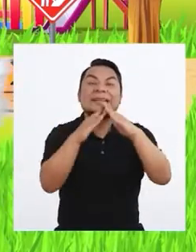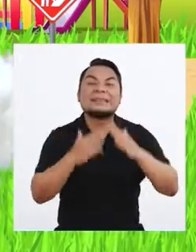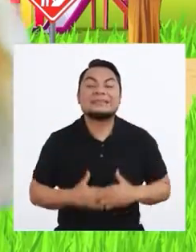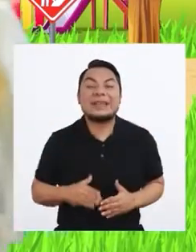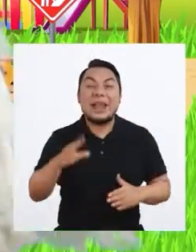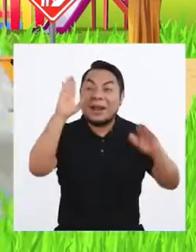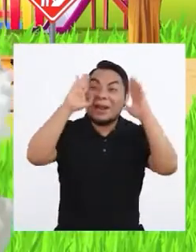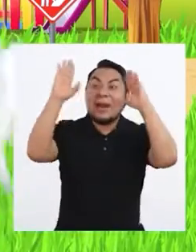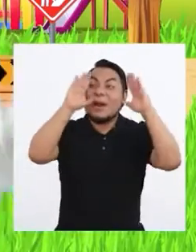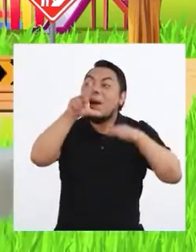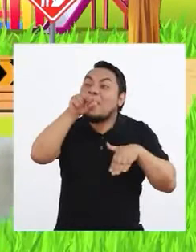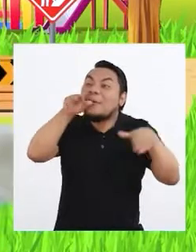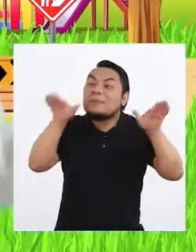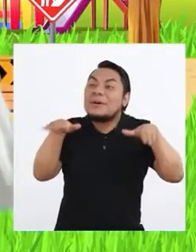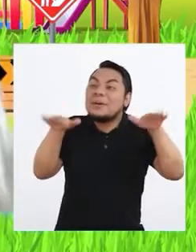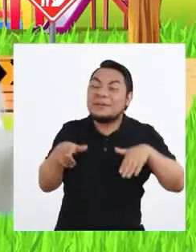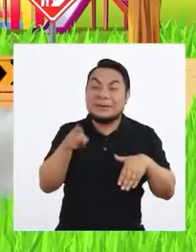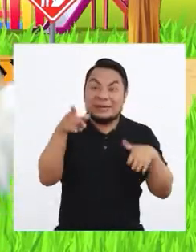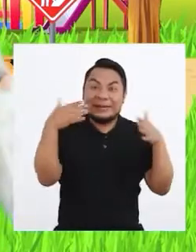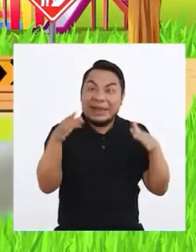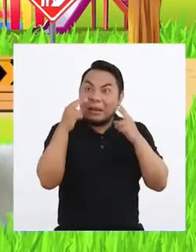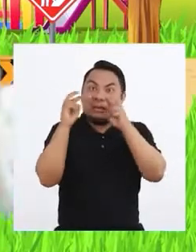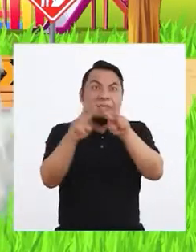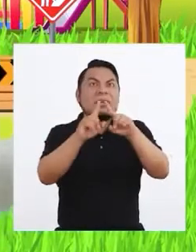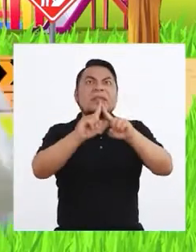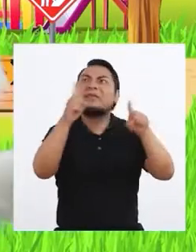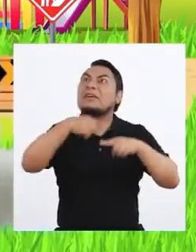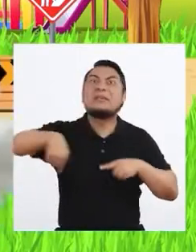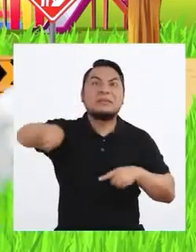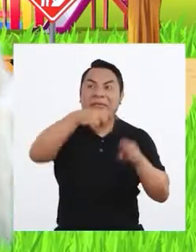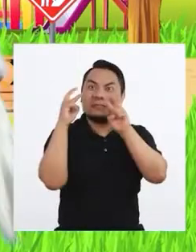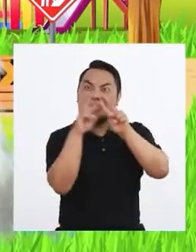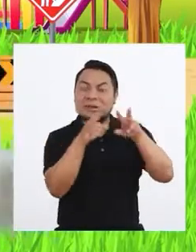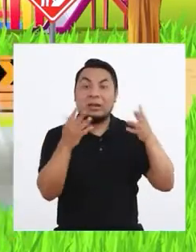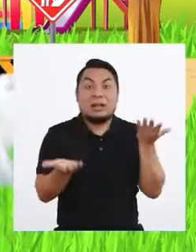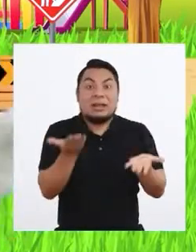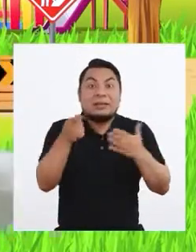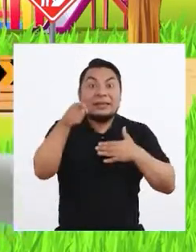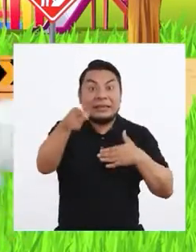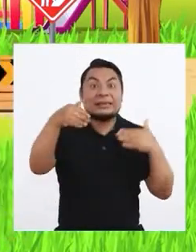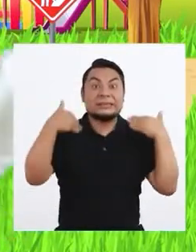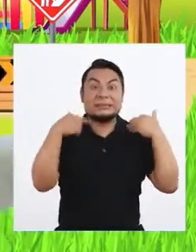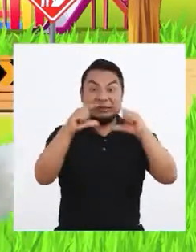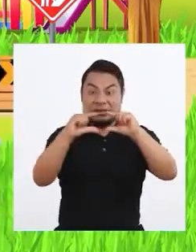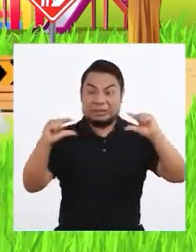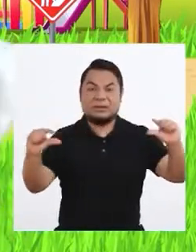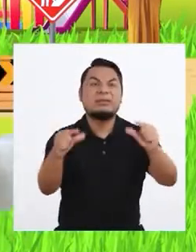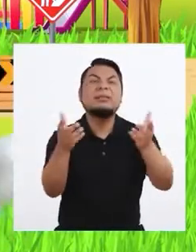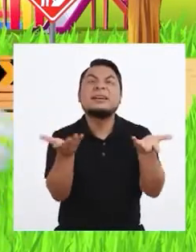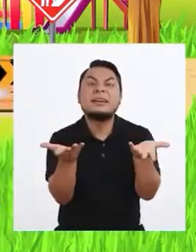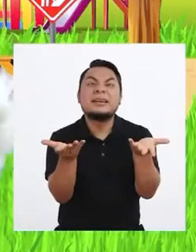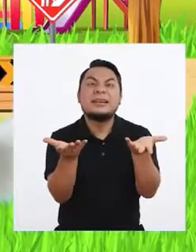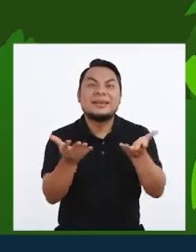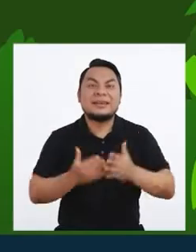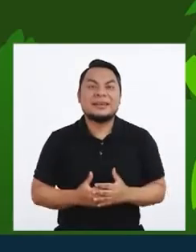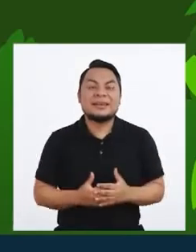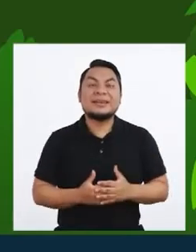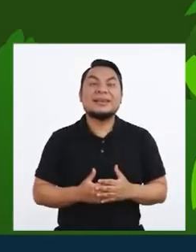sus casas! ¡Hola, Bertina! ¿Ya viste qué diferente está todo? Seguro que tiene que ver con esas